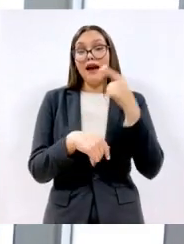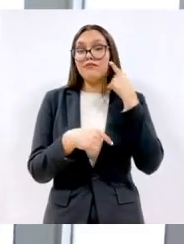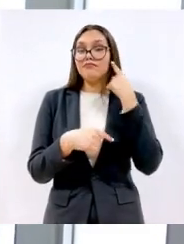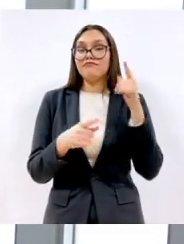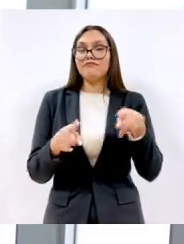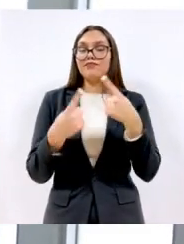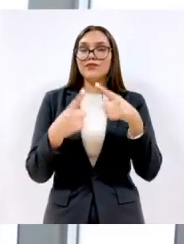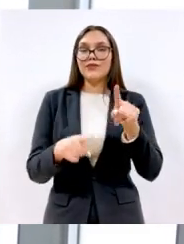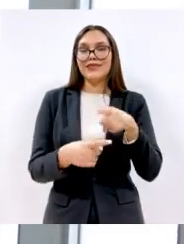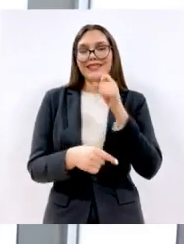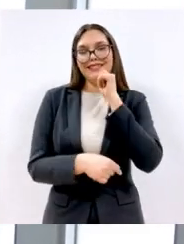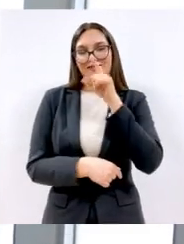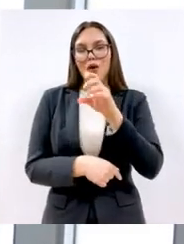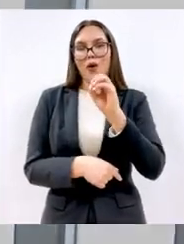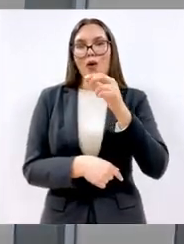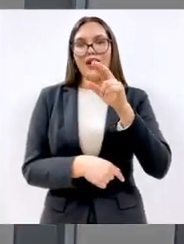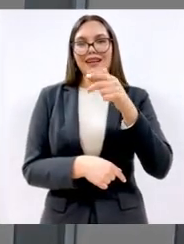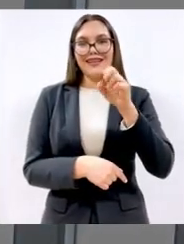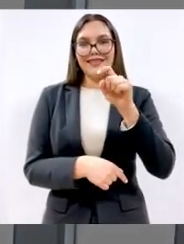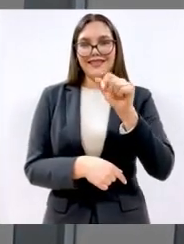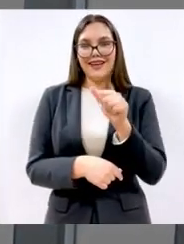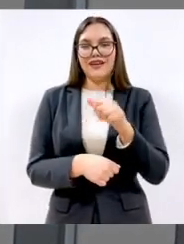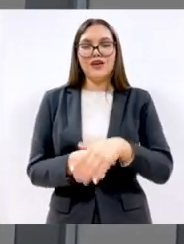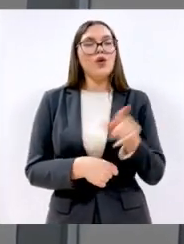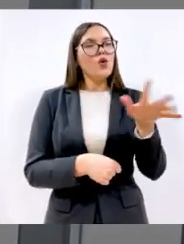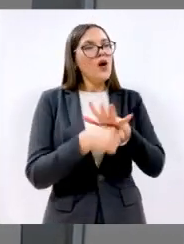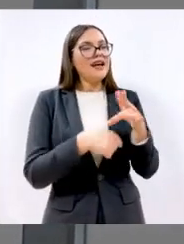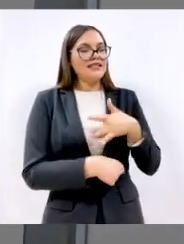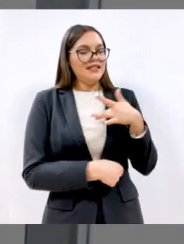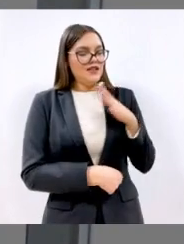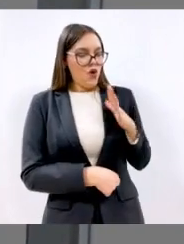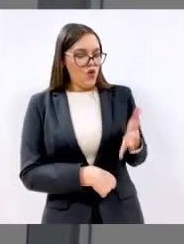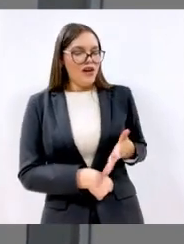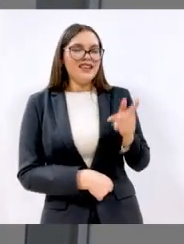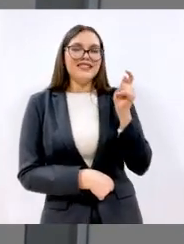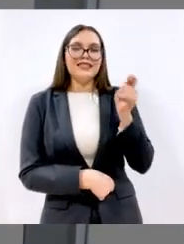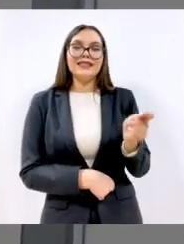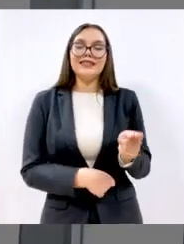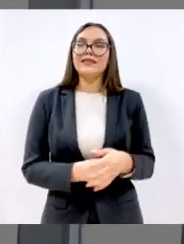que más escucho es la música instrumental. ¿De qué te sientes orgullosa?